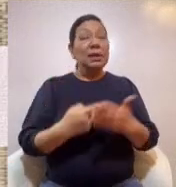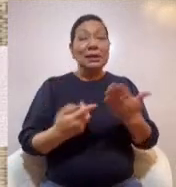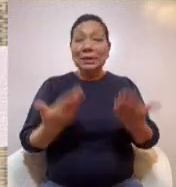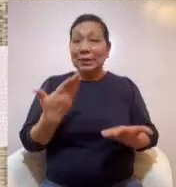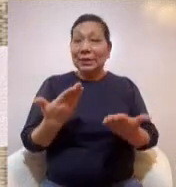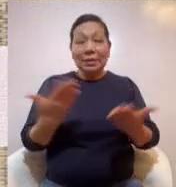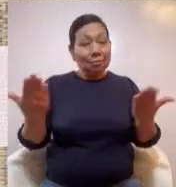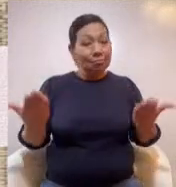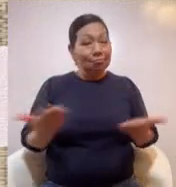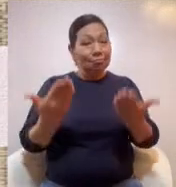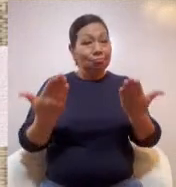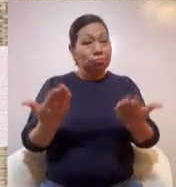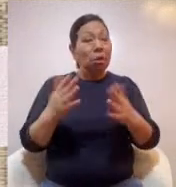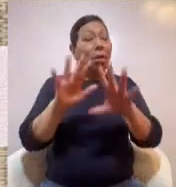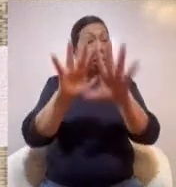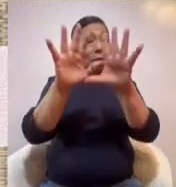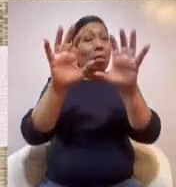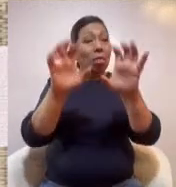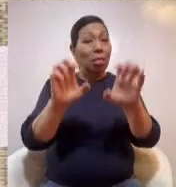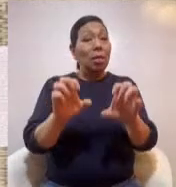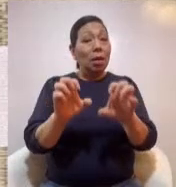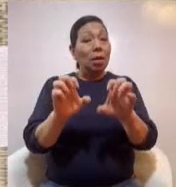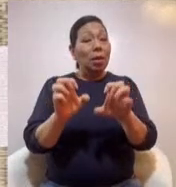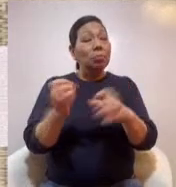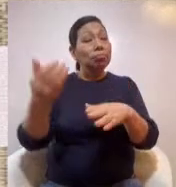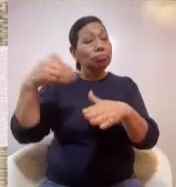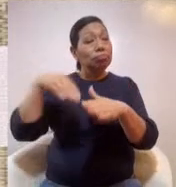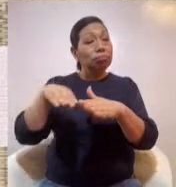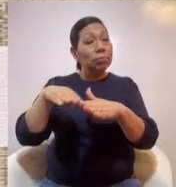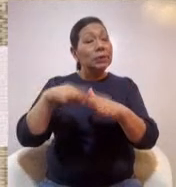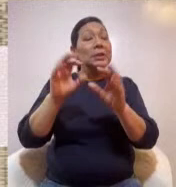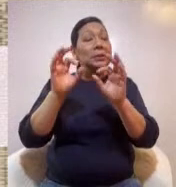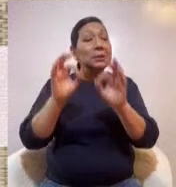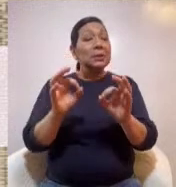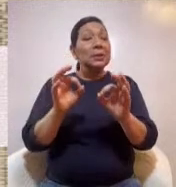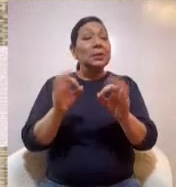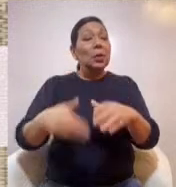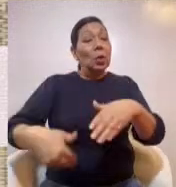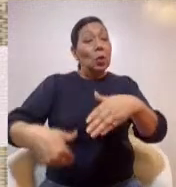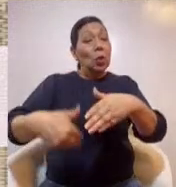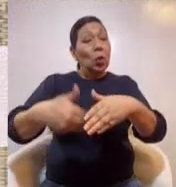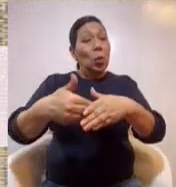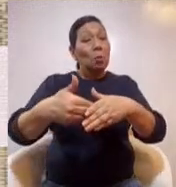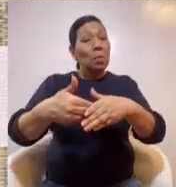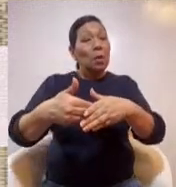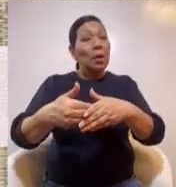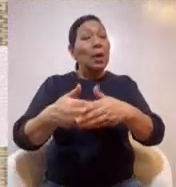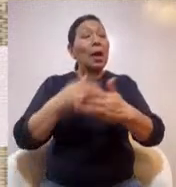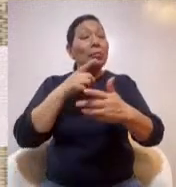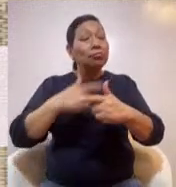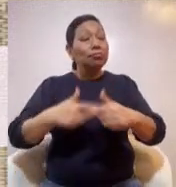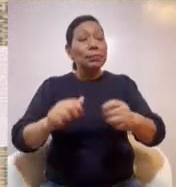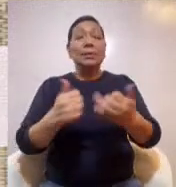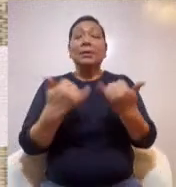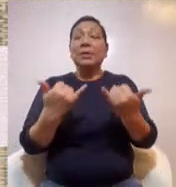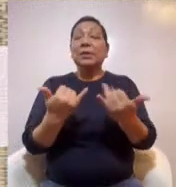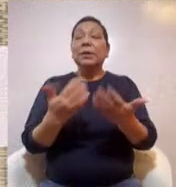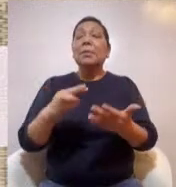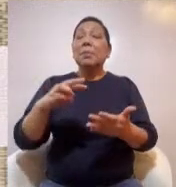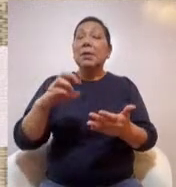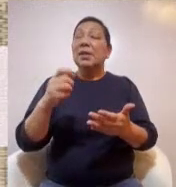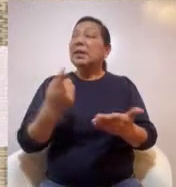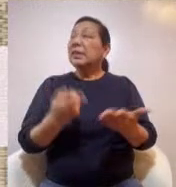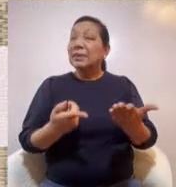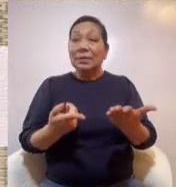con la finalidad de impulsar y evaluar la implementación efectiva de la Convención Belén do Pará.